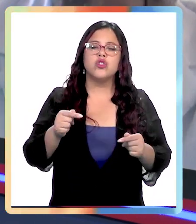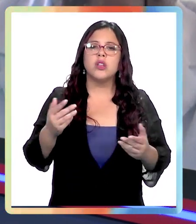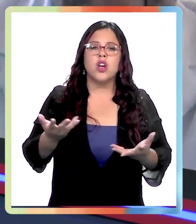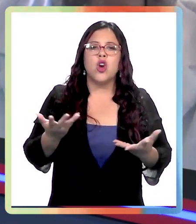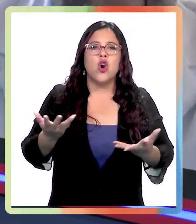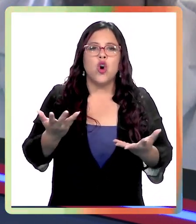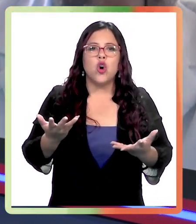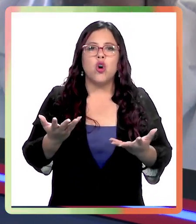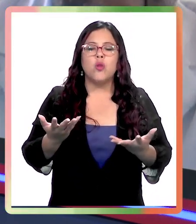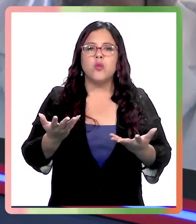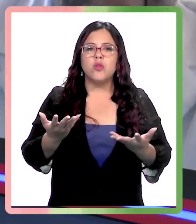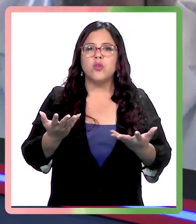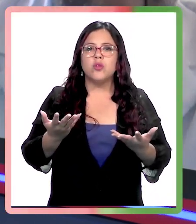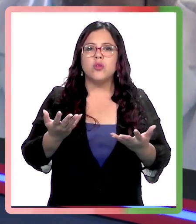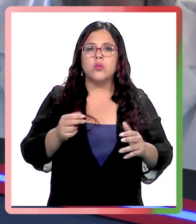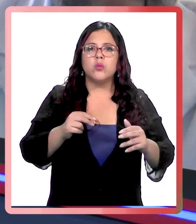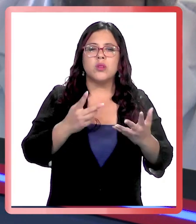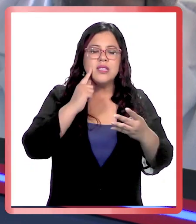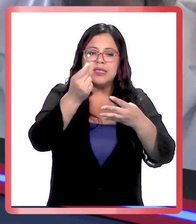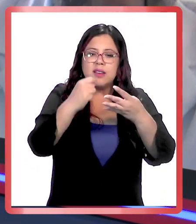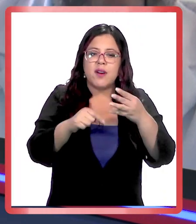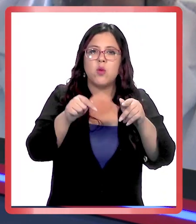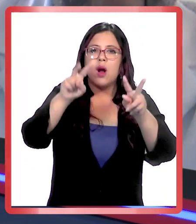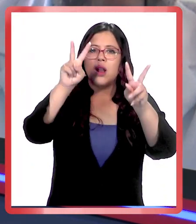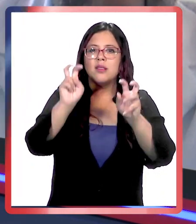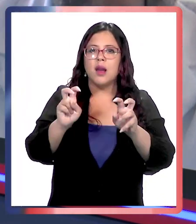hábitos alimenticios, además tiene